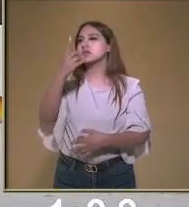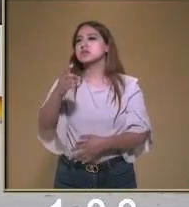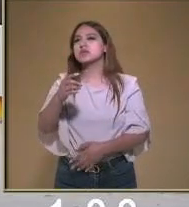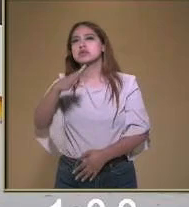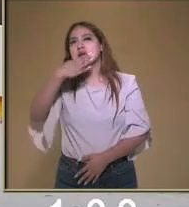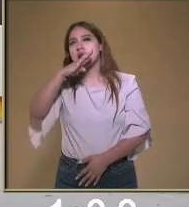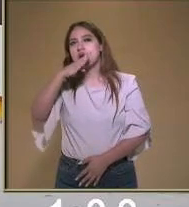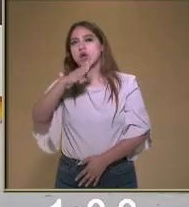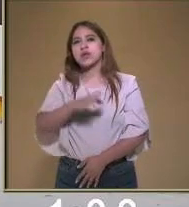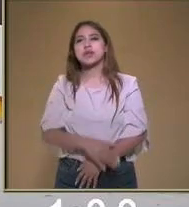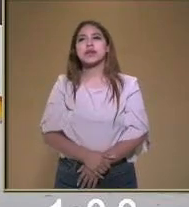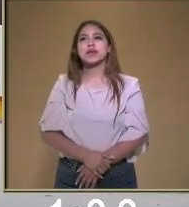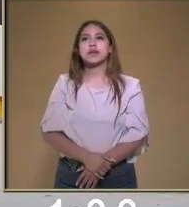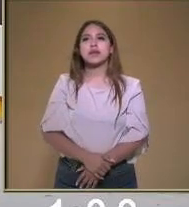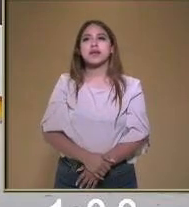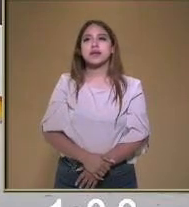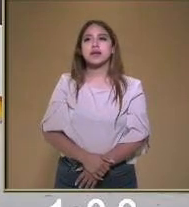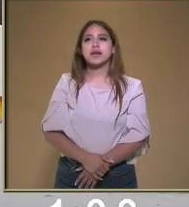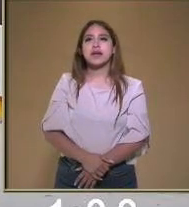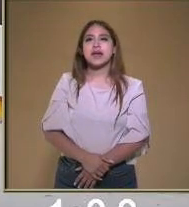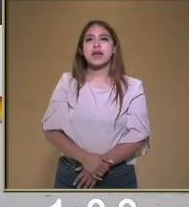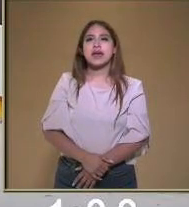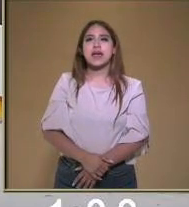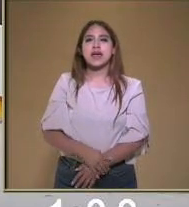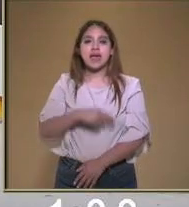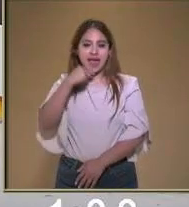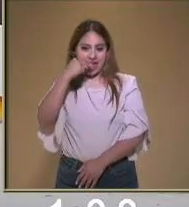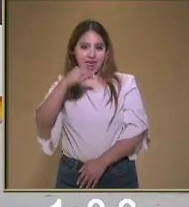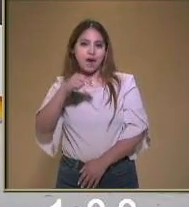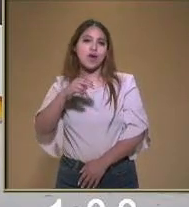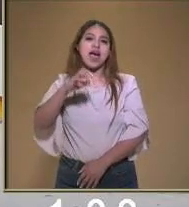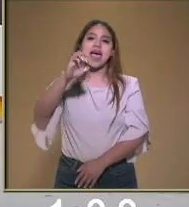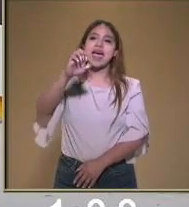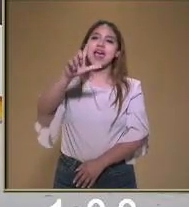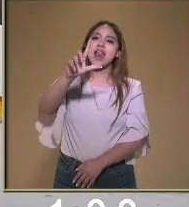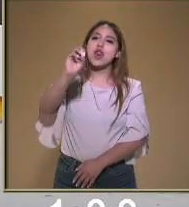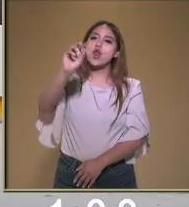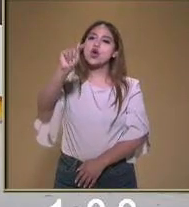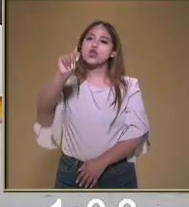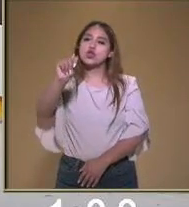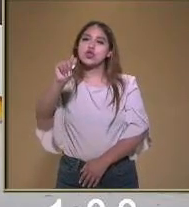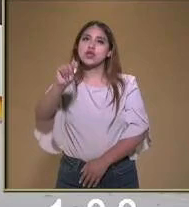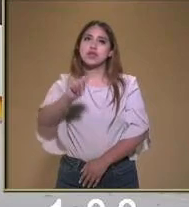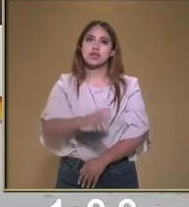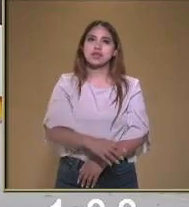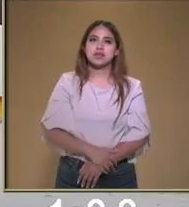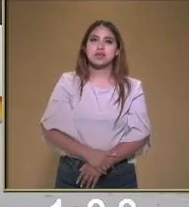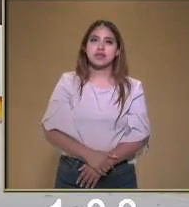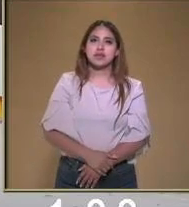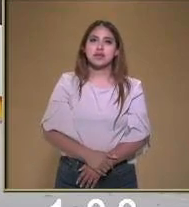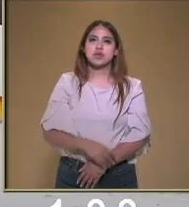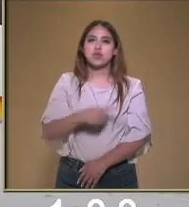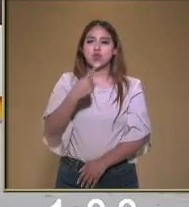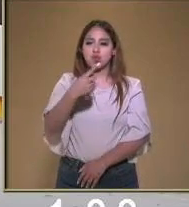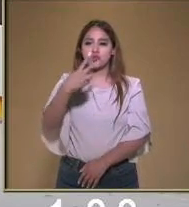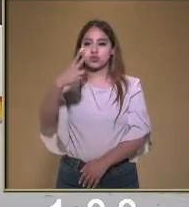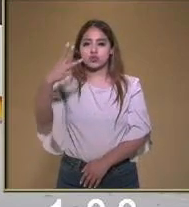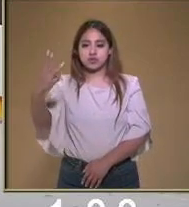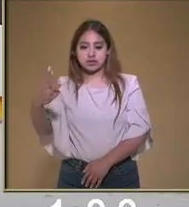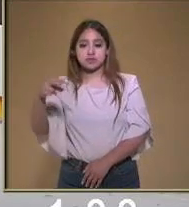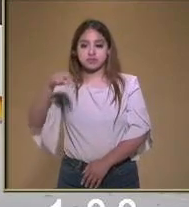náhuatl? Elote se dice elotl. Elotl, muy bien. Bueno, avanza tres casillas. Ah, tres casillas.